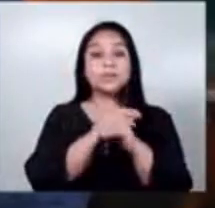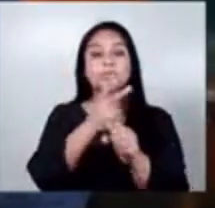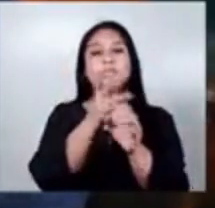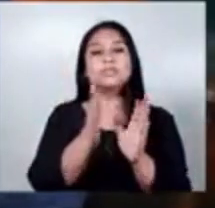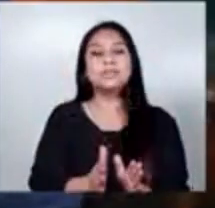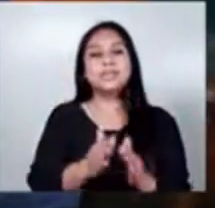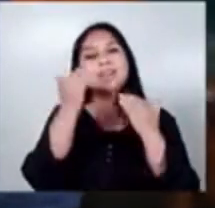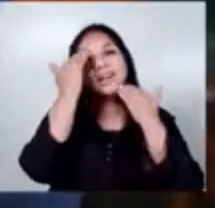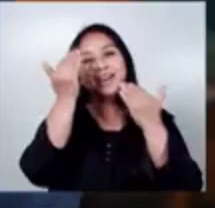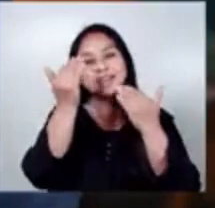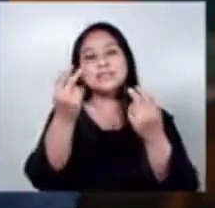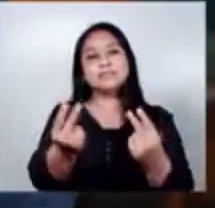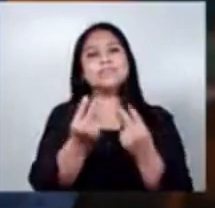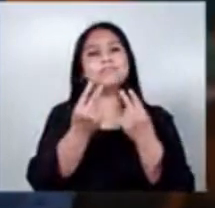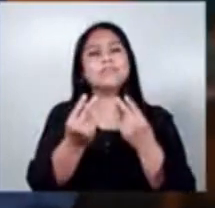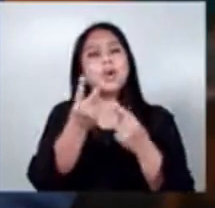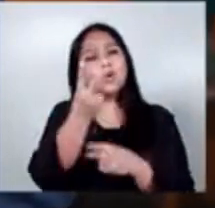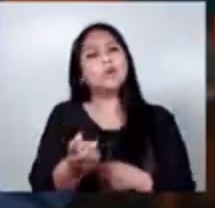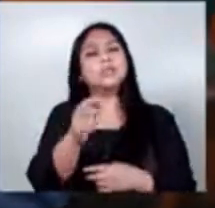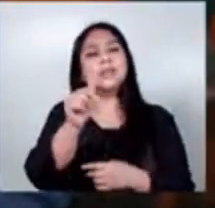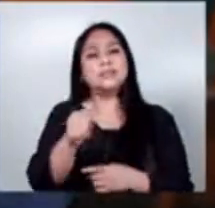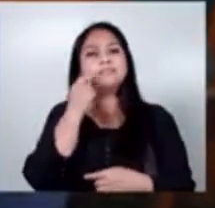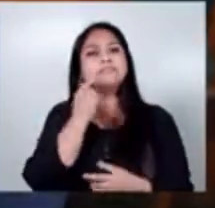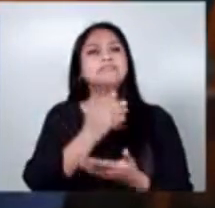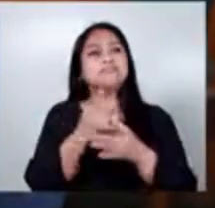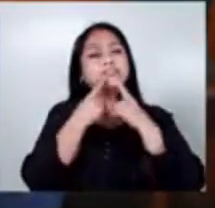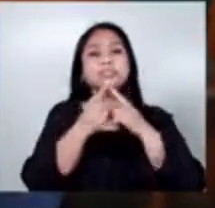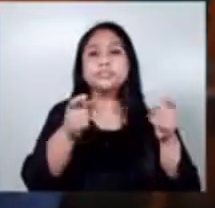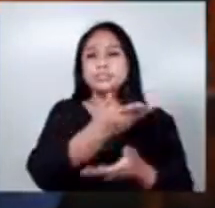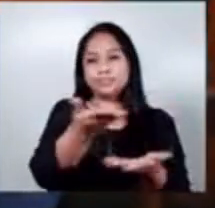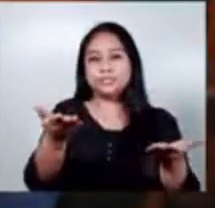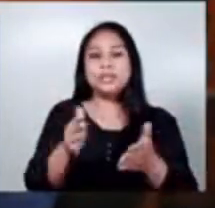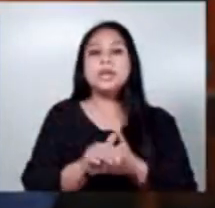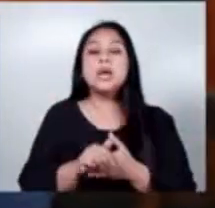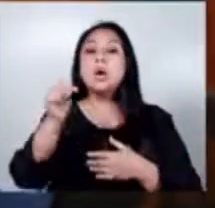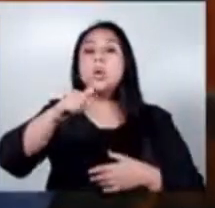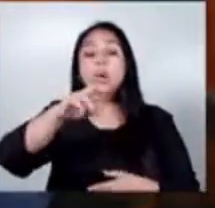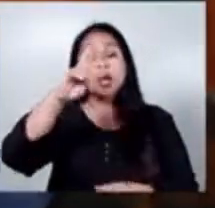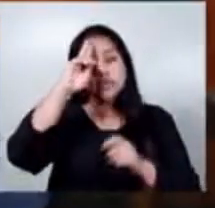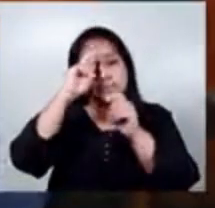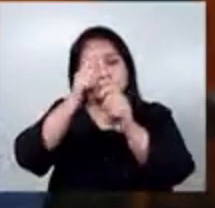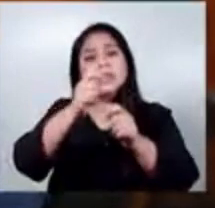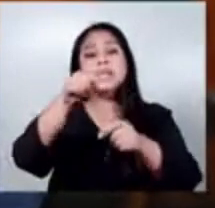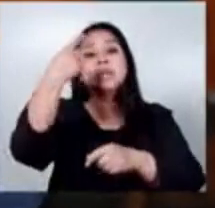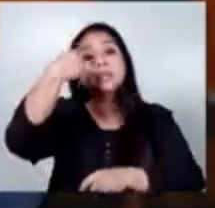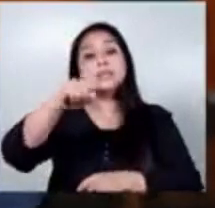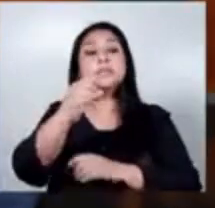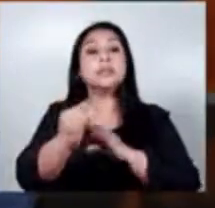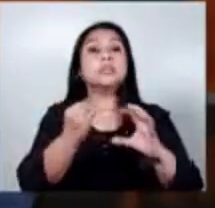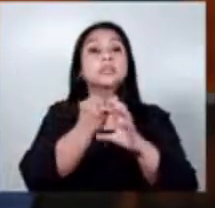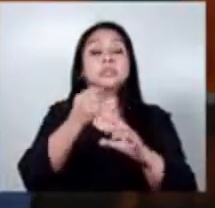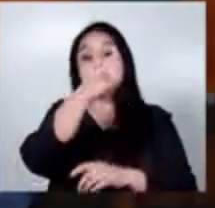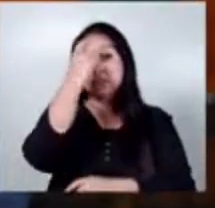Buenas noches, estimados conciudadanos. Gracias por permitirme estar una noche más en sus hogares. Hoy, cuando conmemoramos un año más del